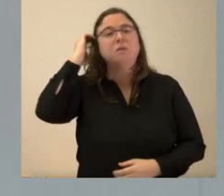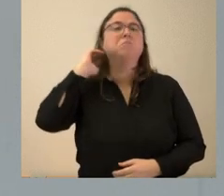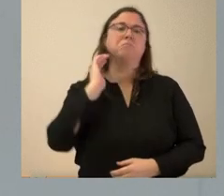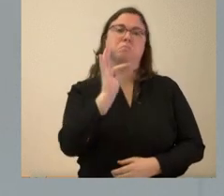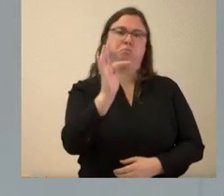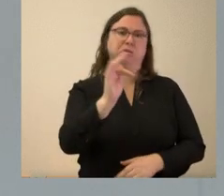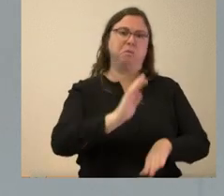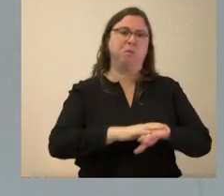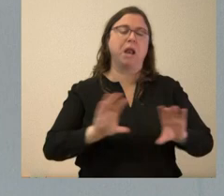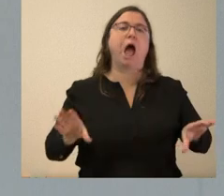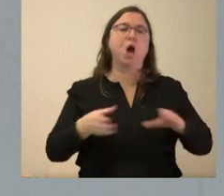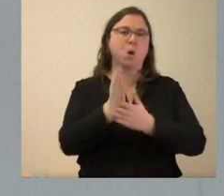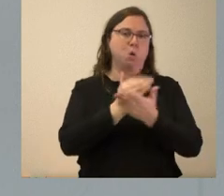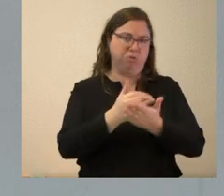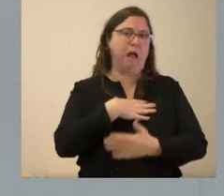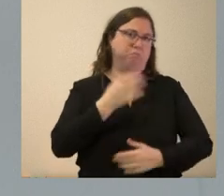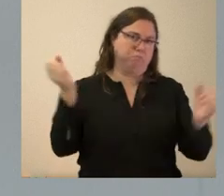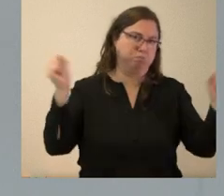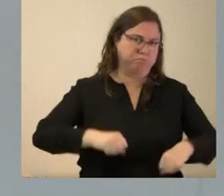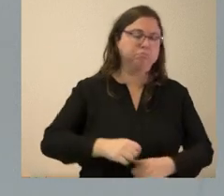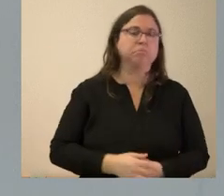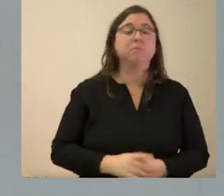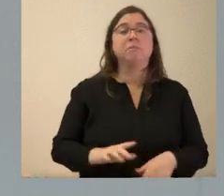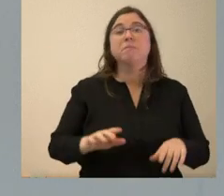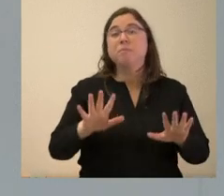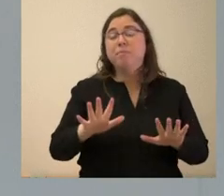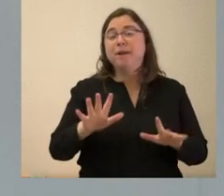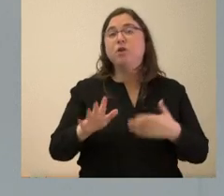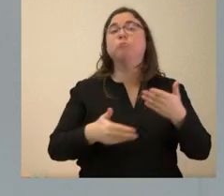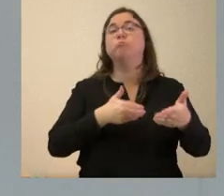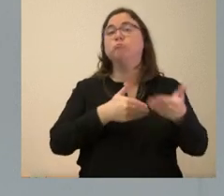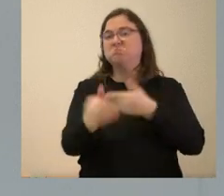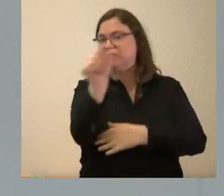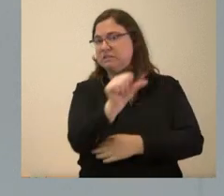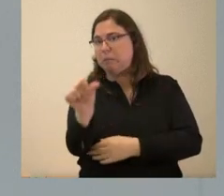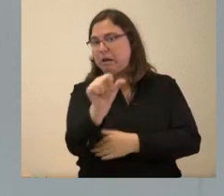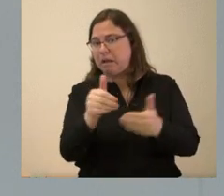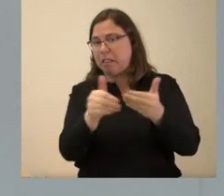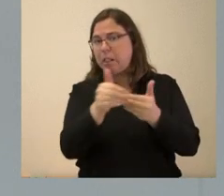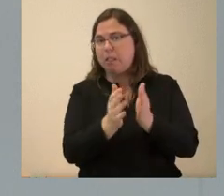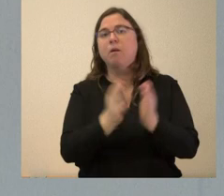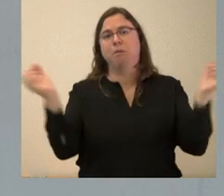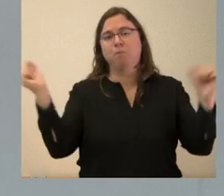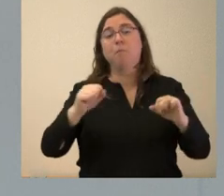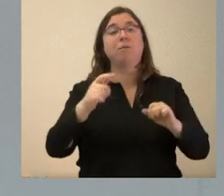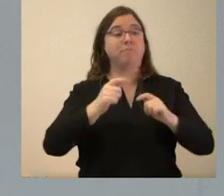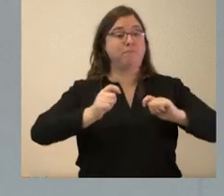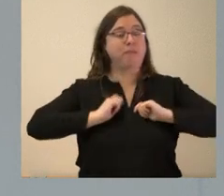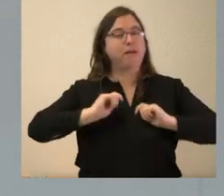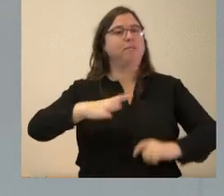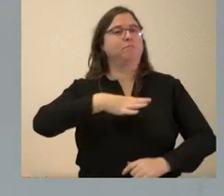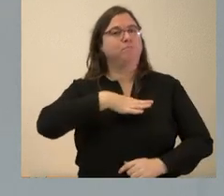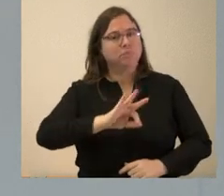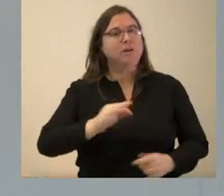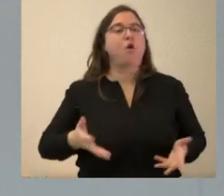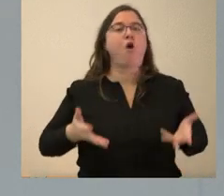positivas para nuestra comunidad Autónoma que puedan aprobarse pero que lo vamos a probar en las próximas semanas y que nos va a permitir ofrecer con todas las